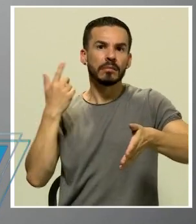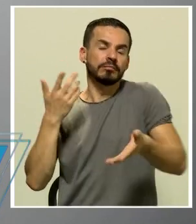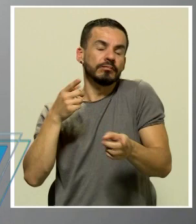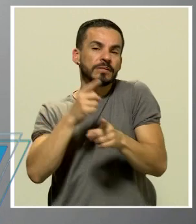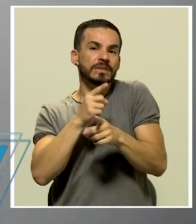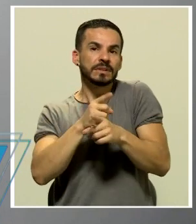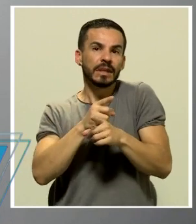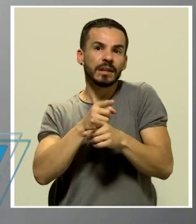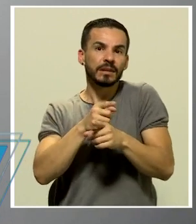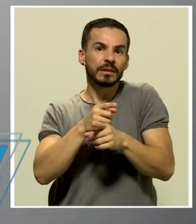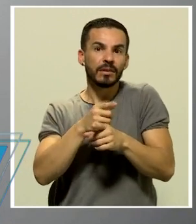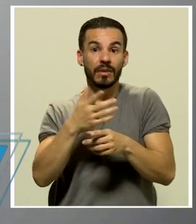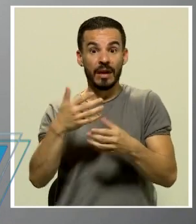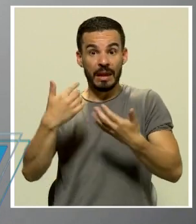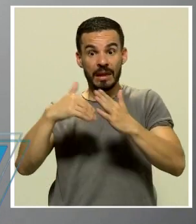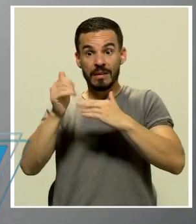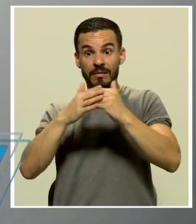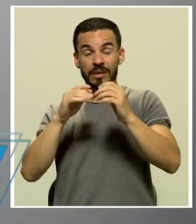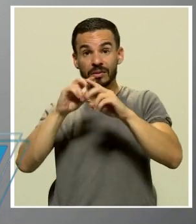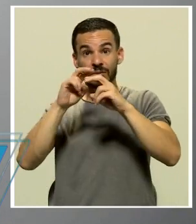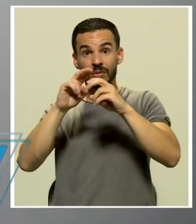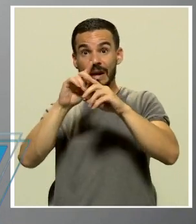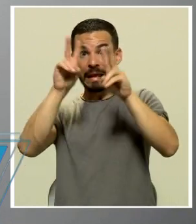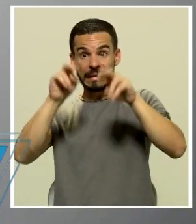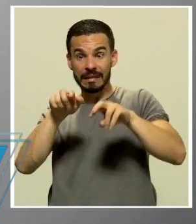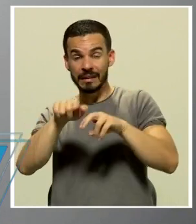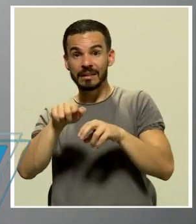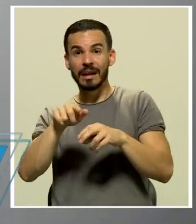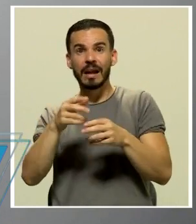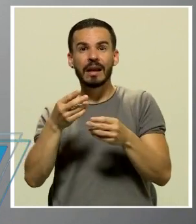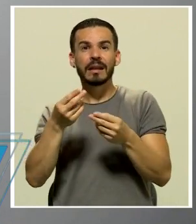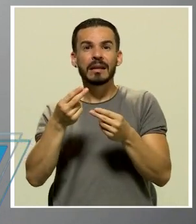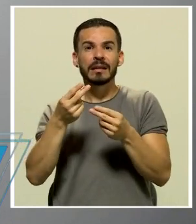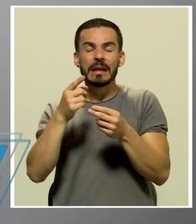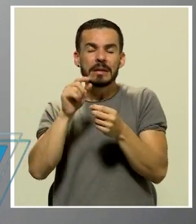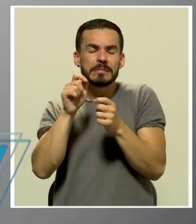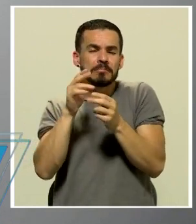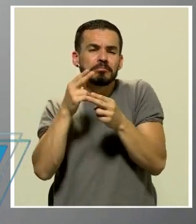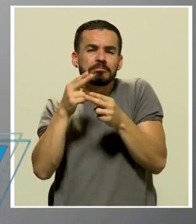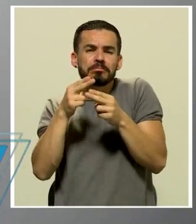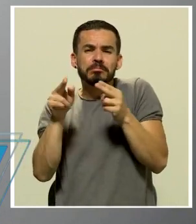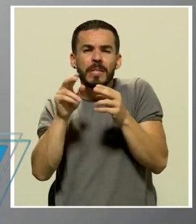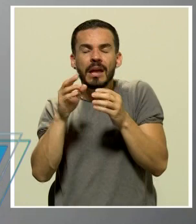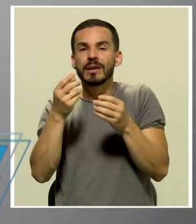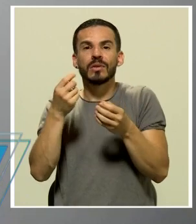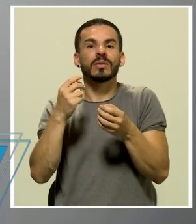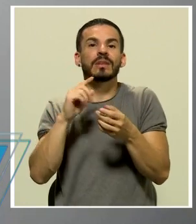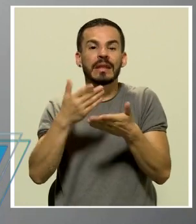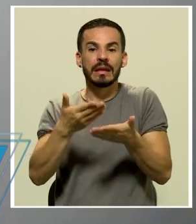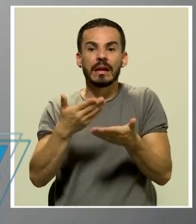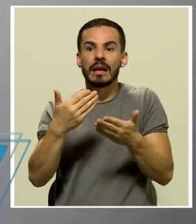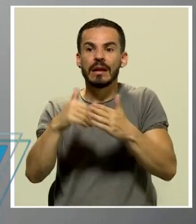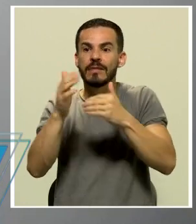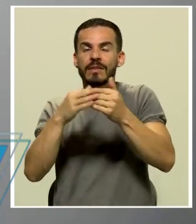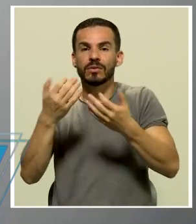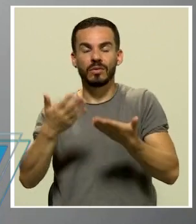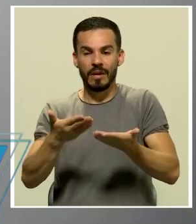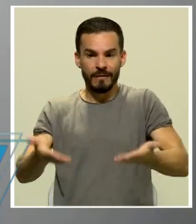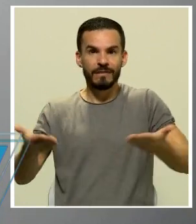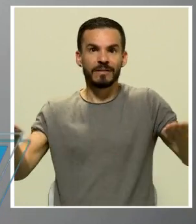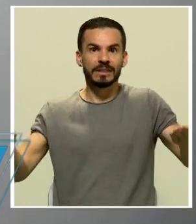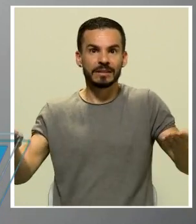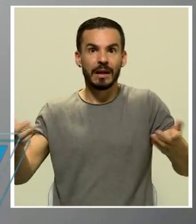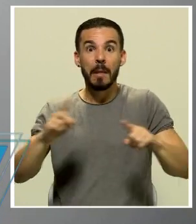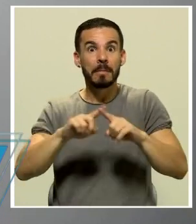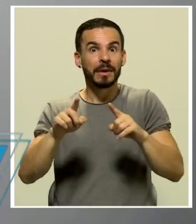La infraestructura digital cuesta una fracción, probablemente una centésima de lo que cuesta la infraestructura física.